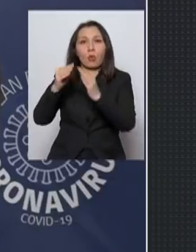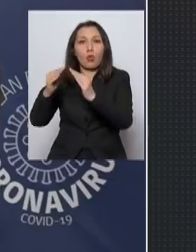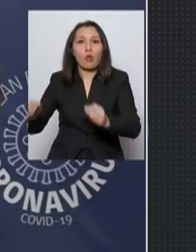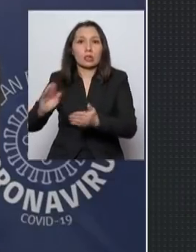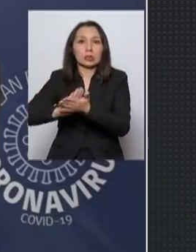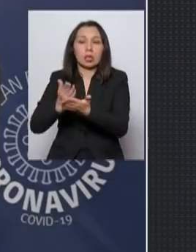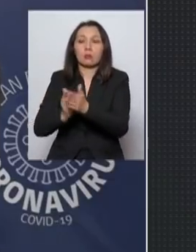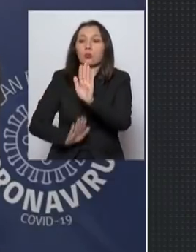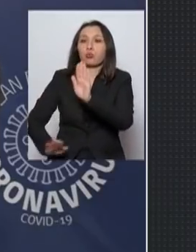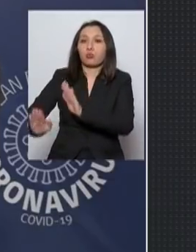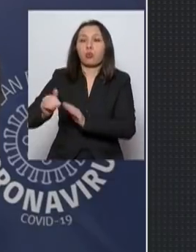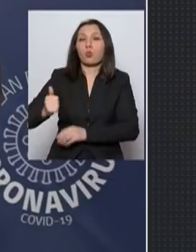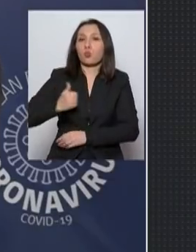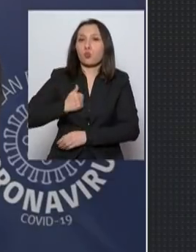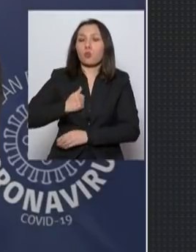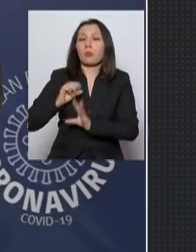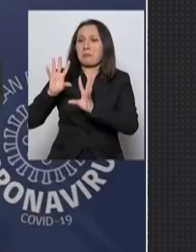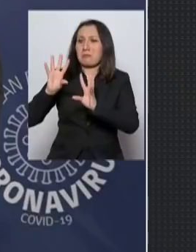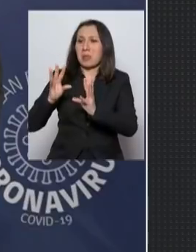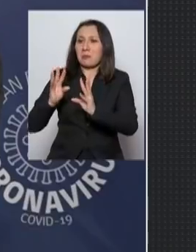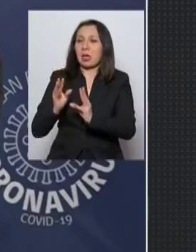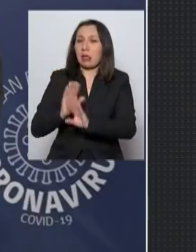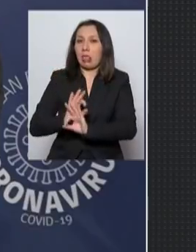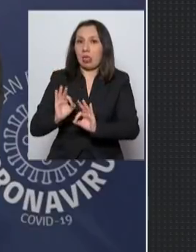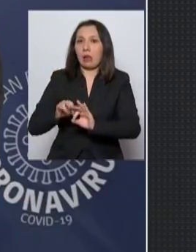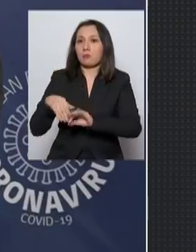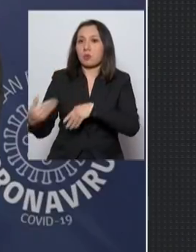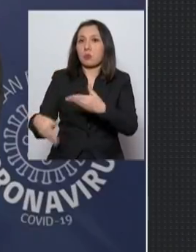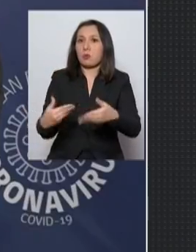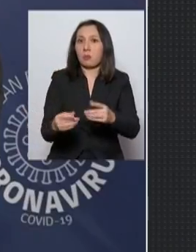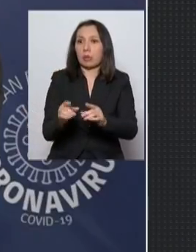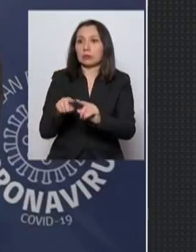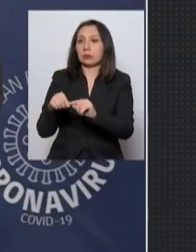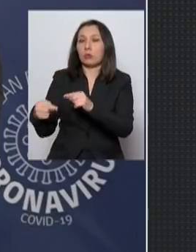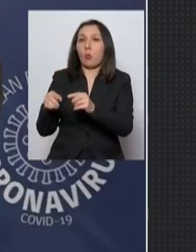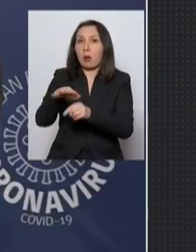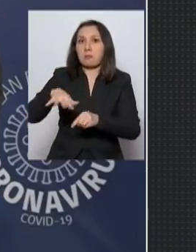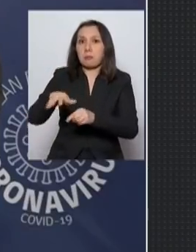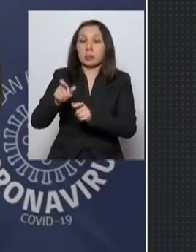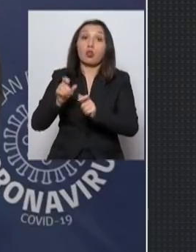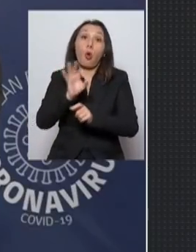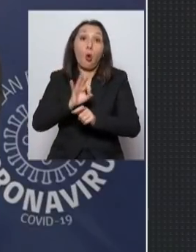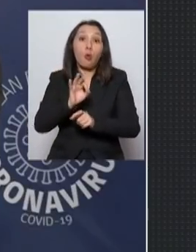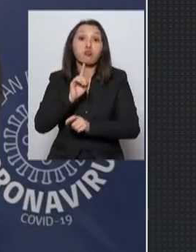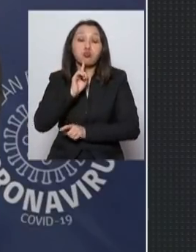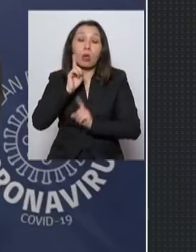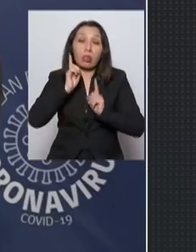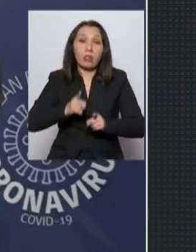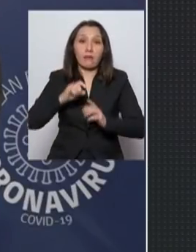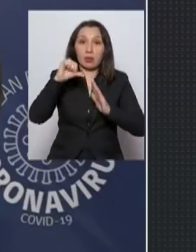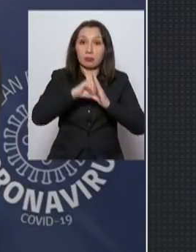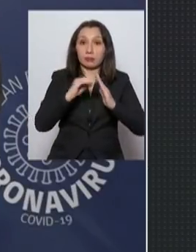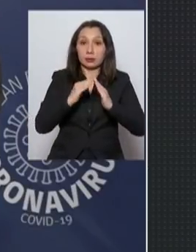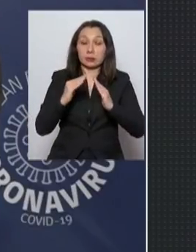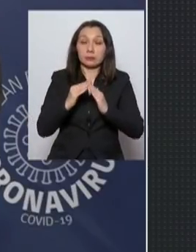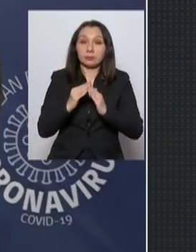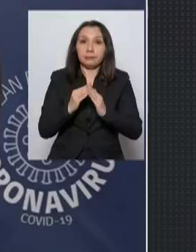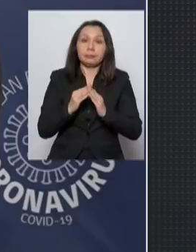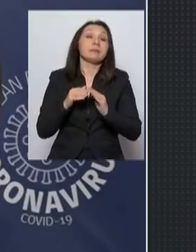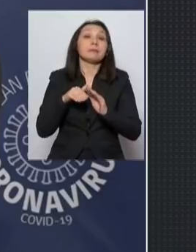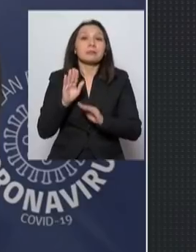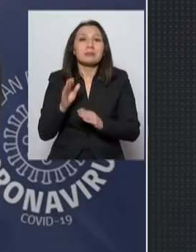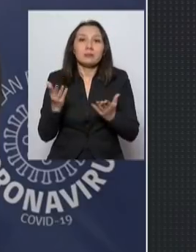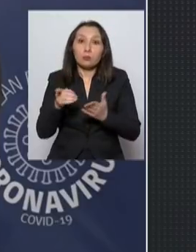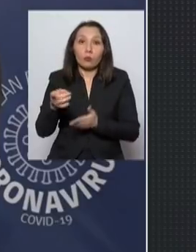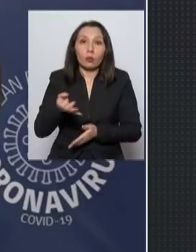que puedan efectivamente disminuir la posibilidad de contagio entre ellos o que la persona que tiene que hacer una cuarentena y sobre todo,